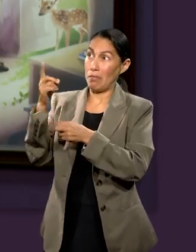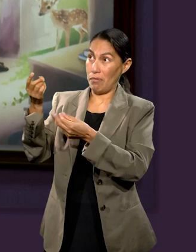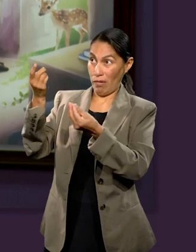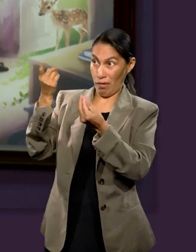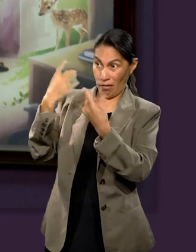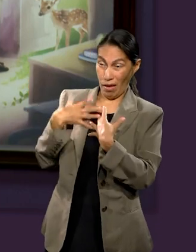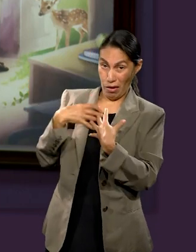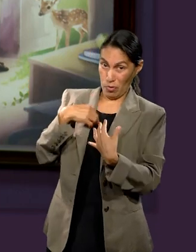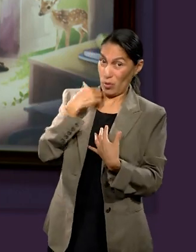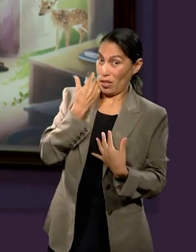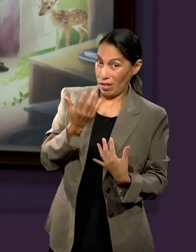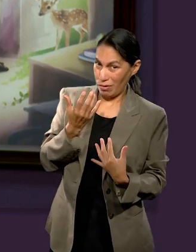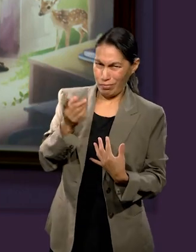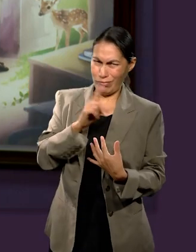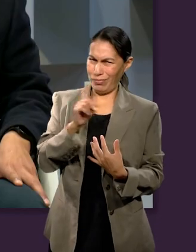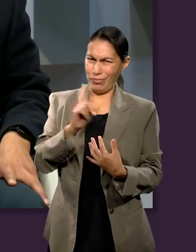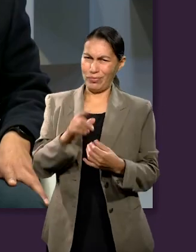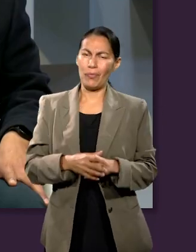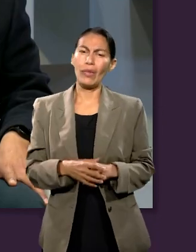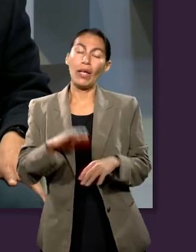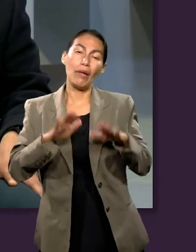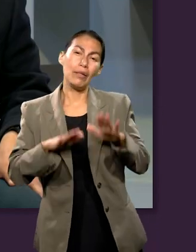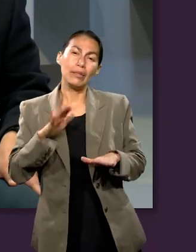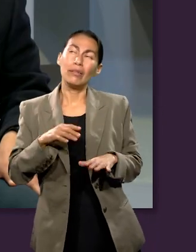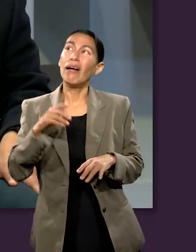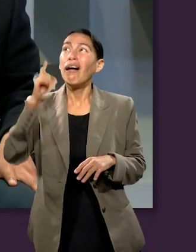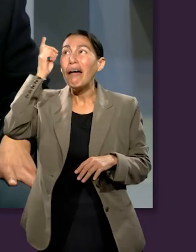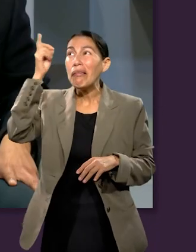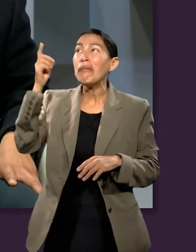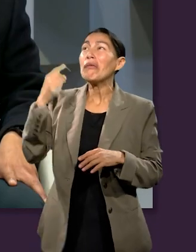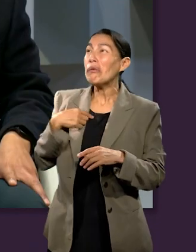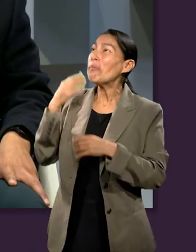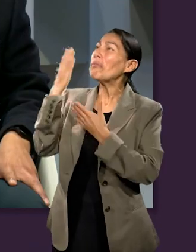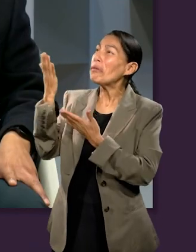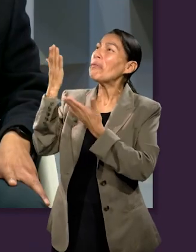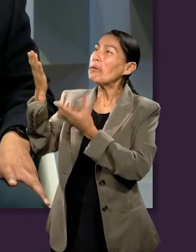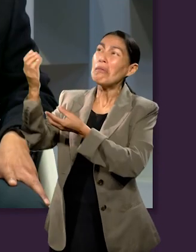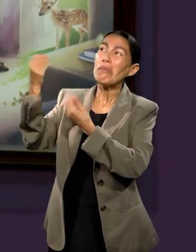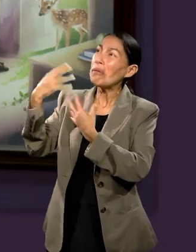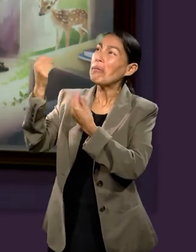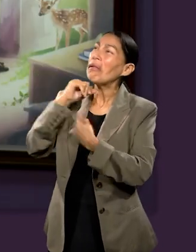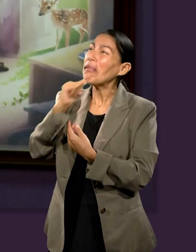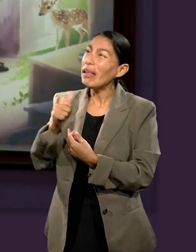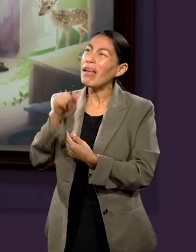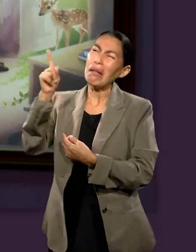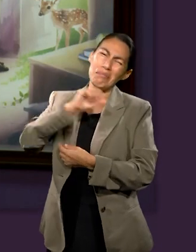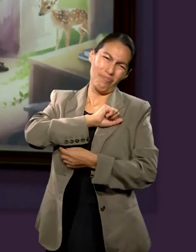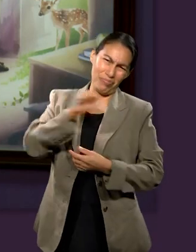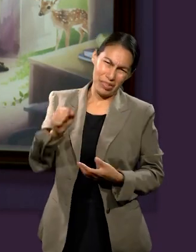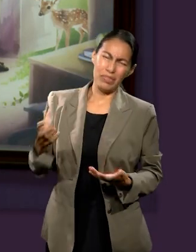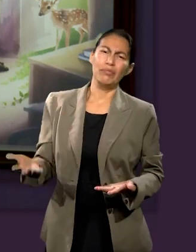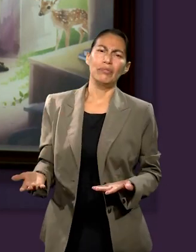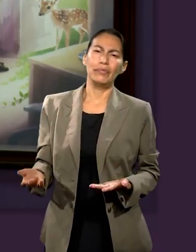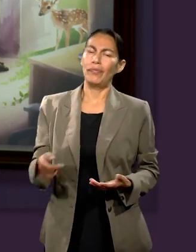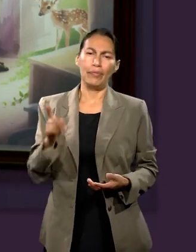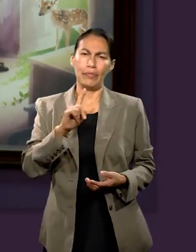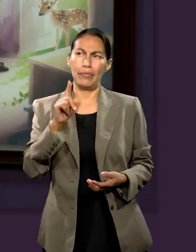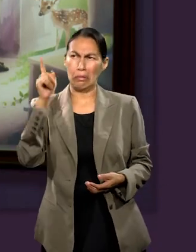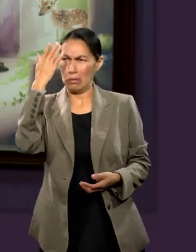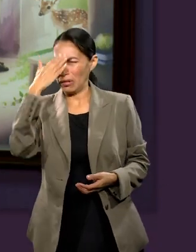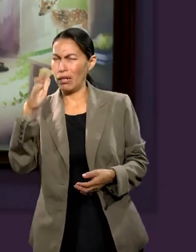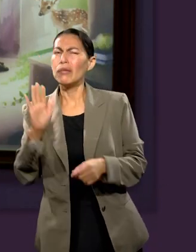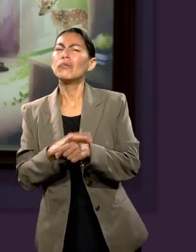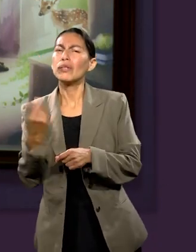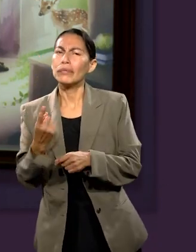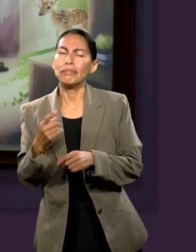tal vez él no nos da algo podemos decir No es que Dios es malo porque no no nos cumple este deseo pero realmente Dios sabe por qué no lo cumple por ejemplo